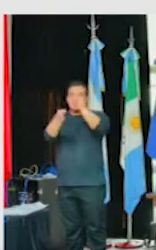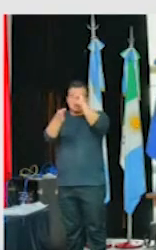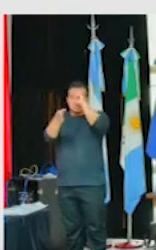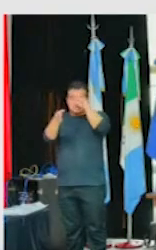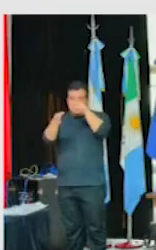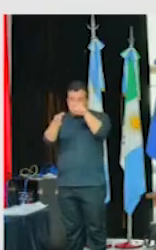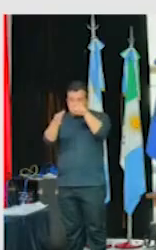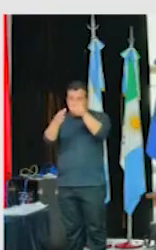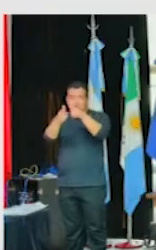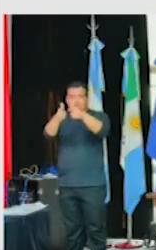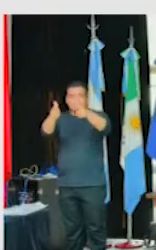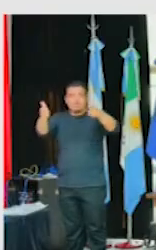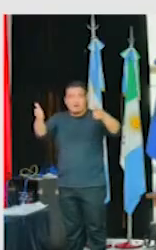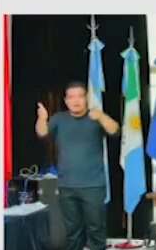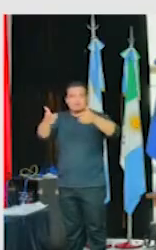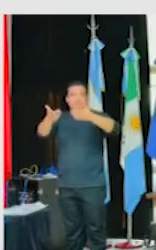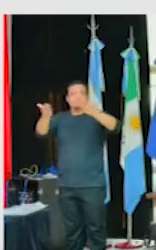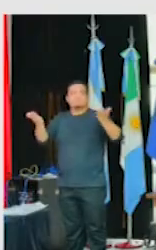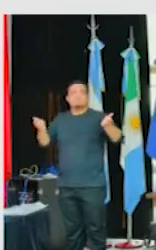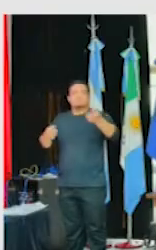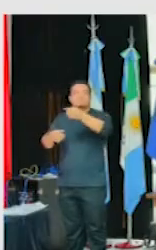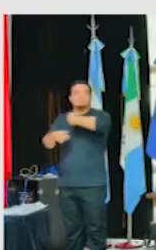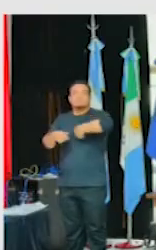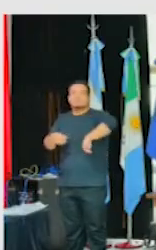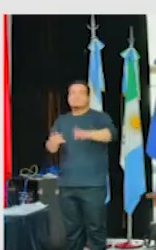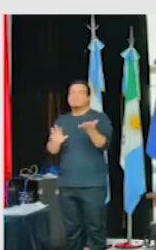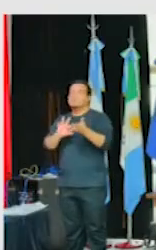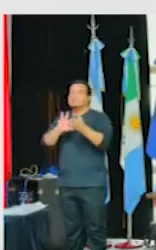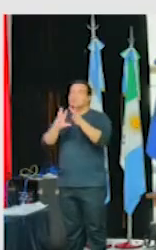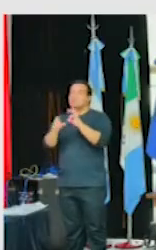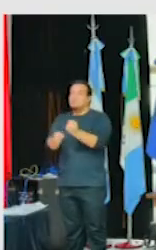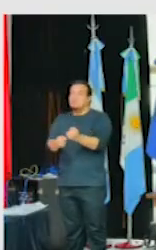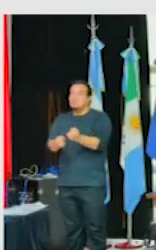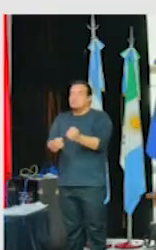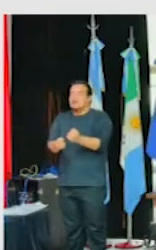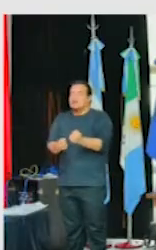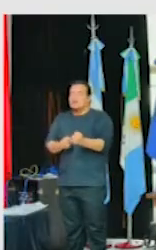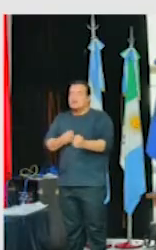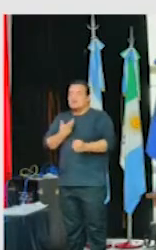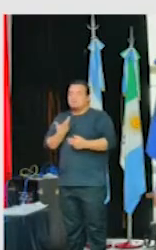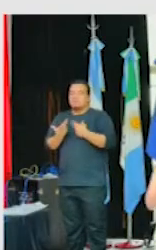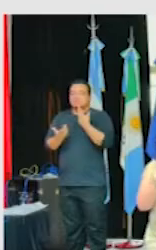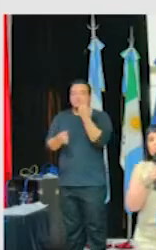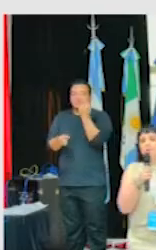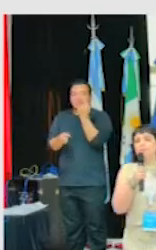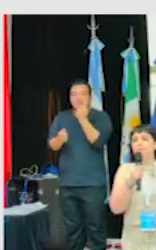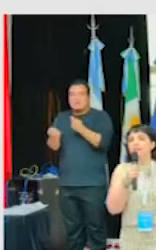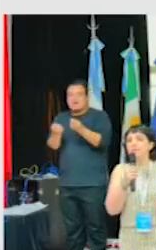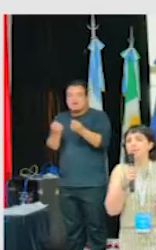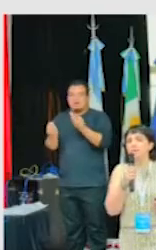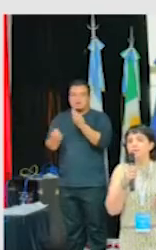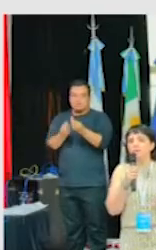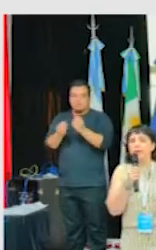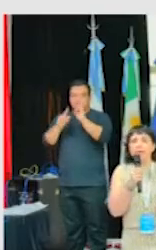¿sí? Entonces, trabajar nuestras emociones y pensar esta deshumanización como un